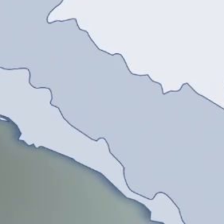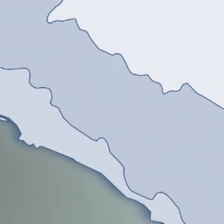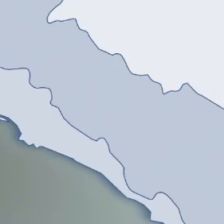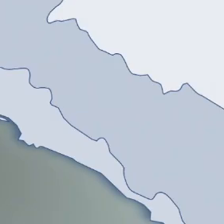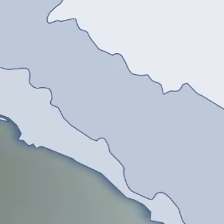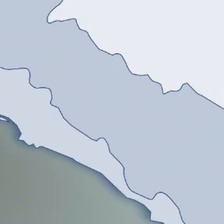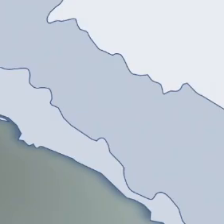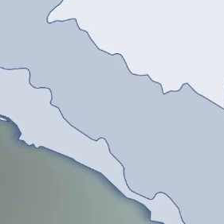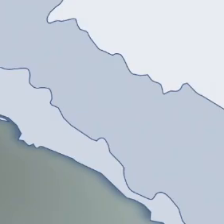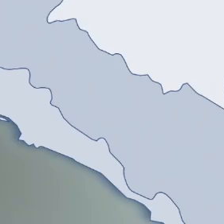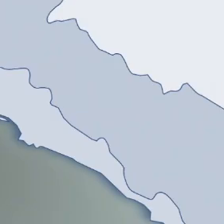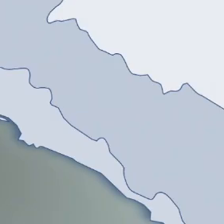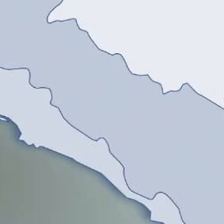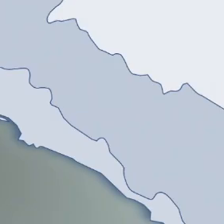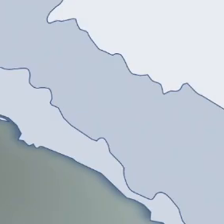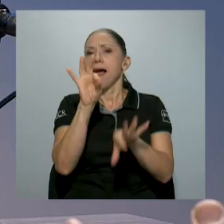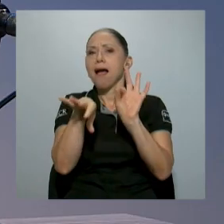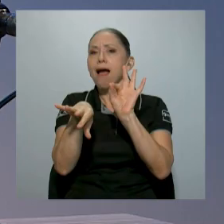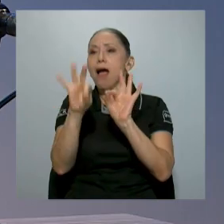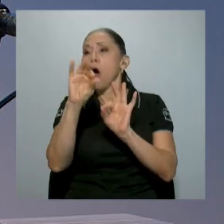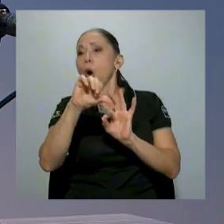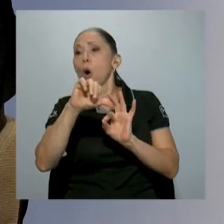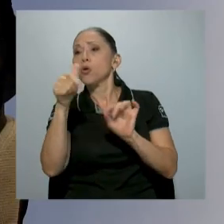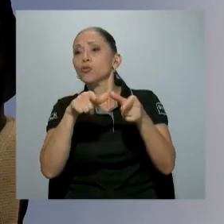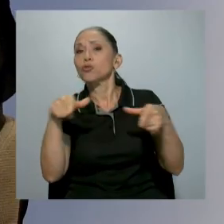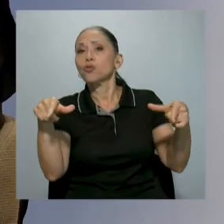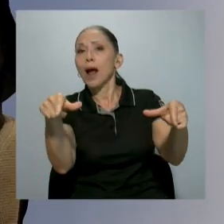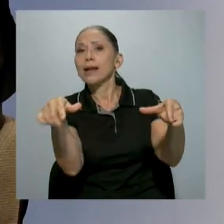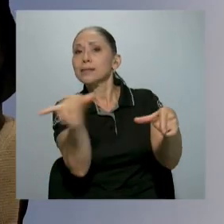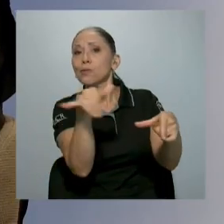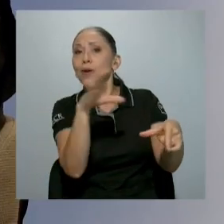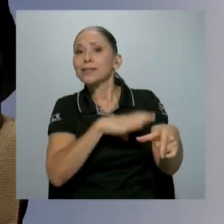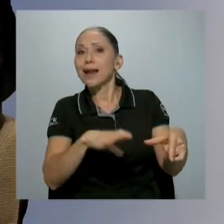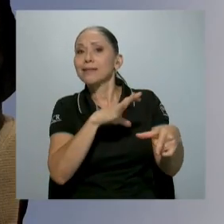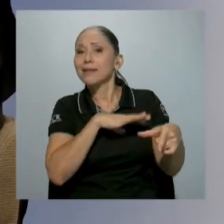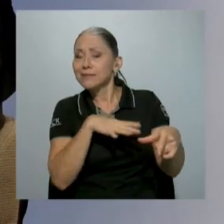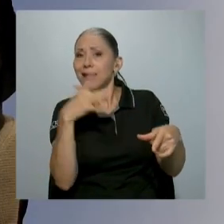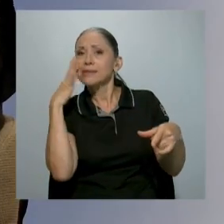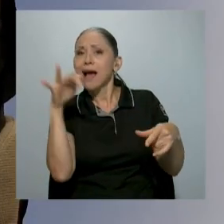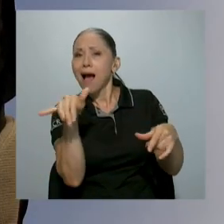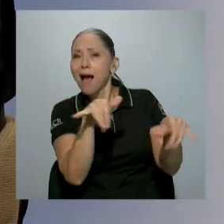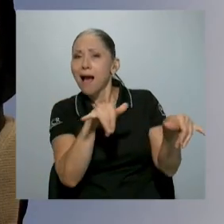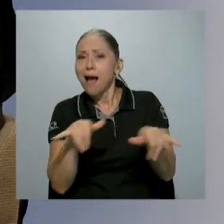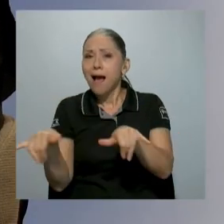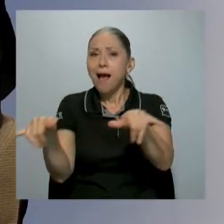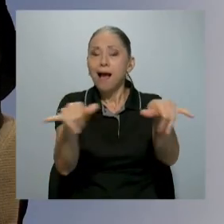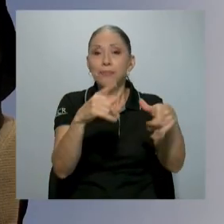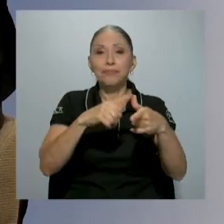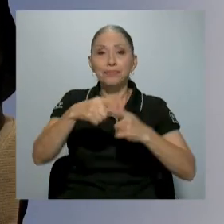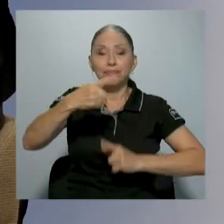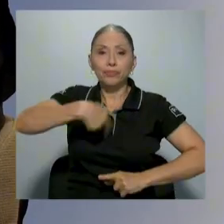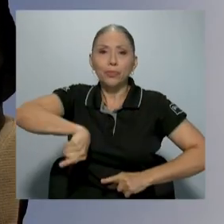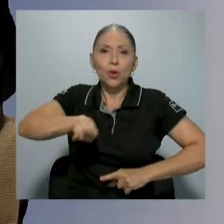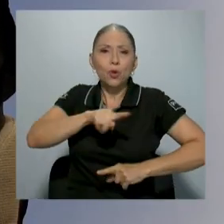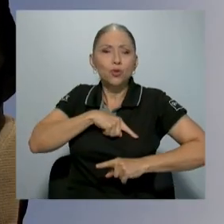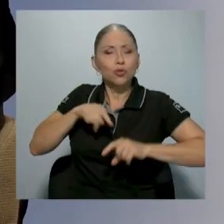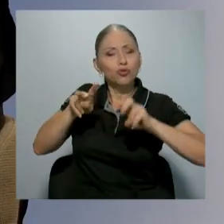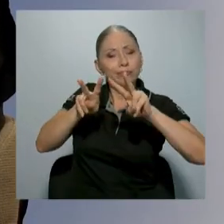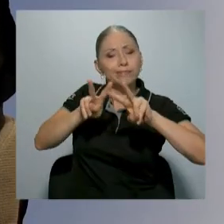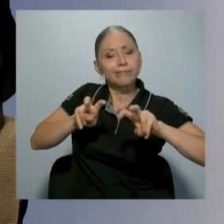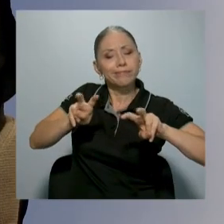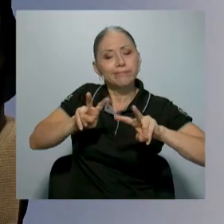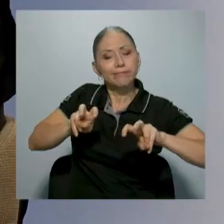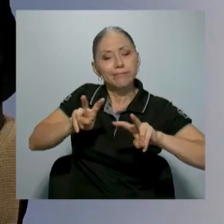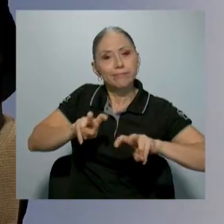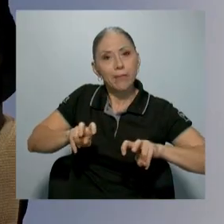digamos, otras posibles comunidades con esos mismos lineamientos. Y quisimos analizar dentro de ese contexto y dadas los